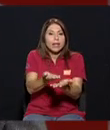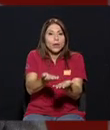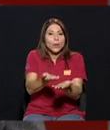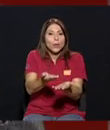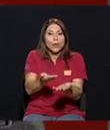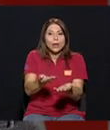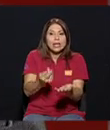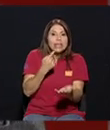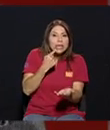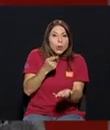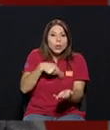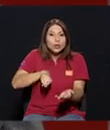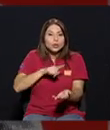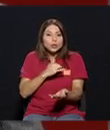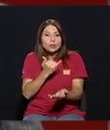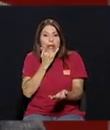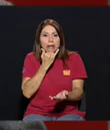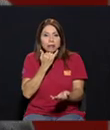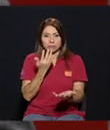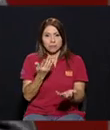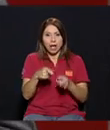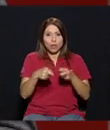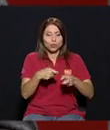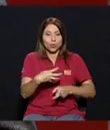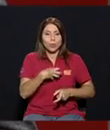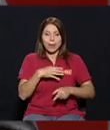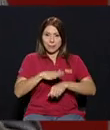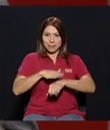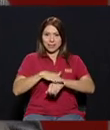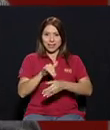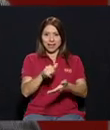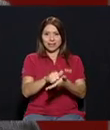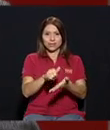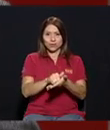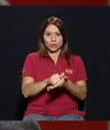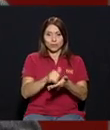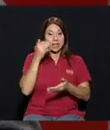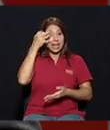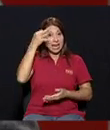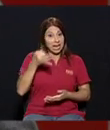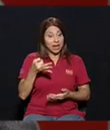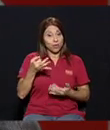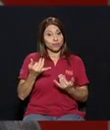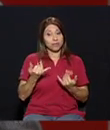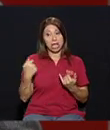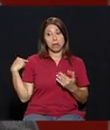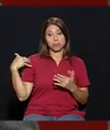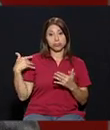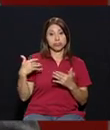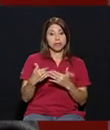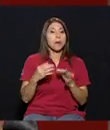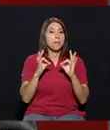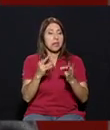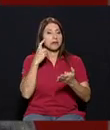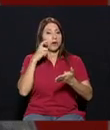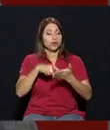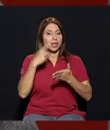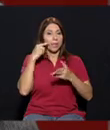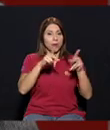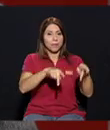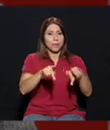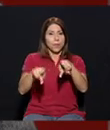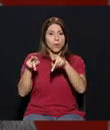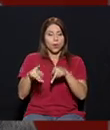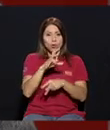de que vamos por una ruta equivocada. Es decir, la autonomía nos permite eso, y creo que hasta el momento ha sido bien reconocida